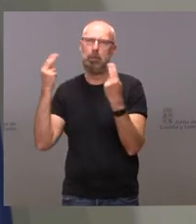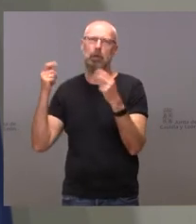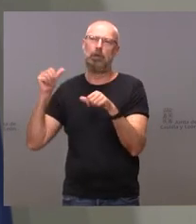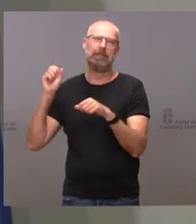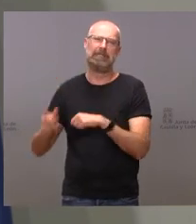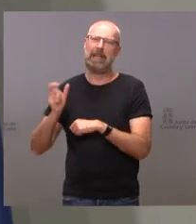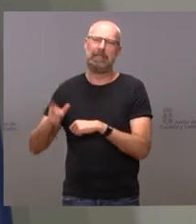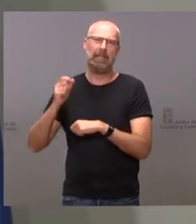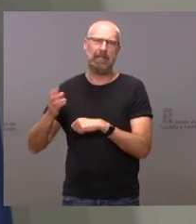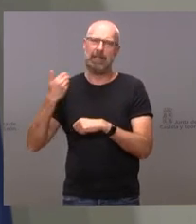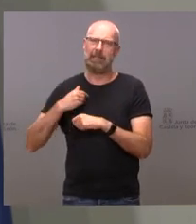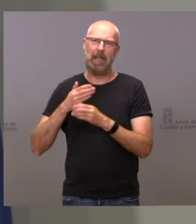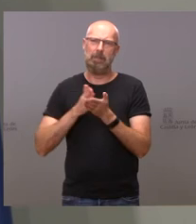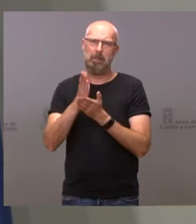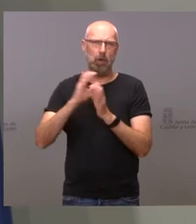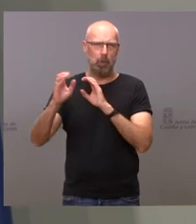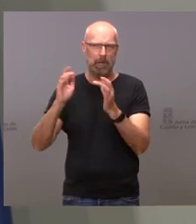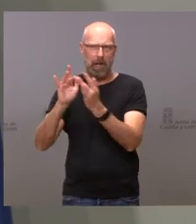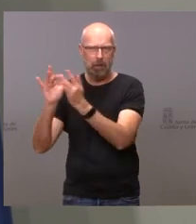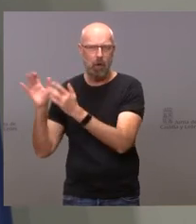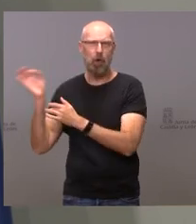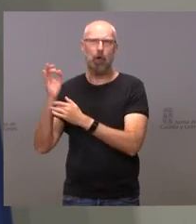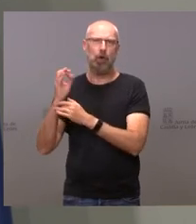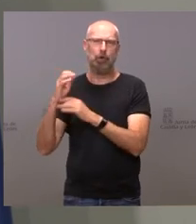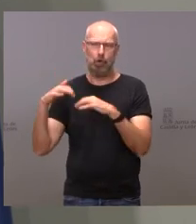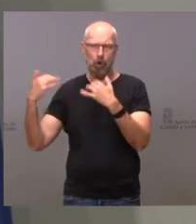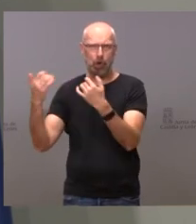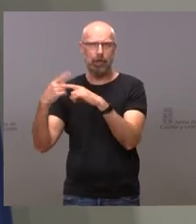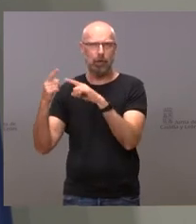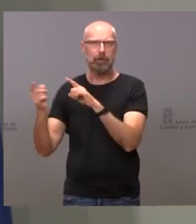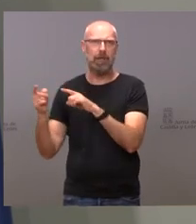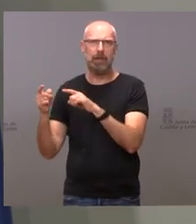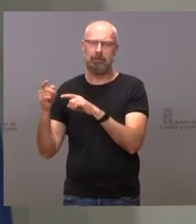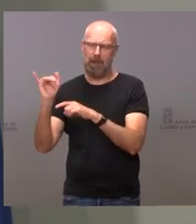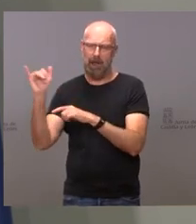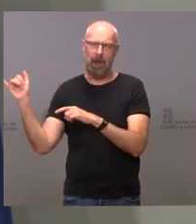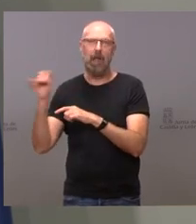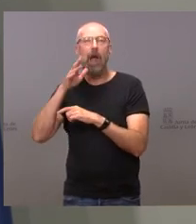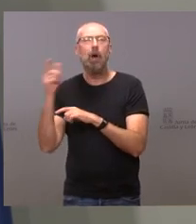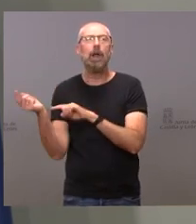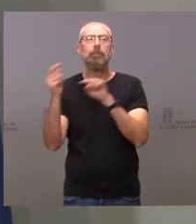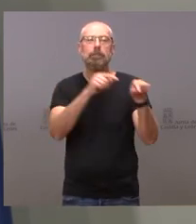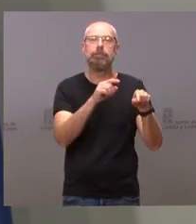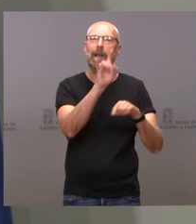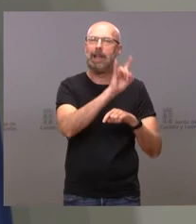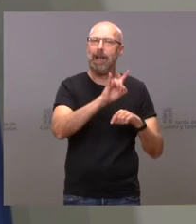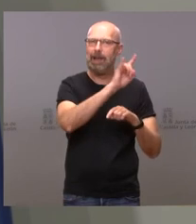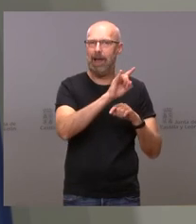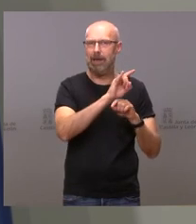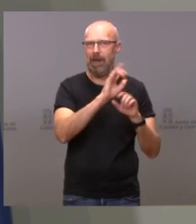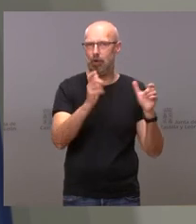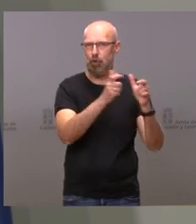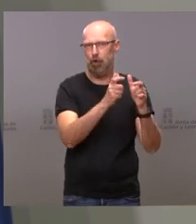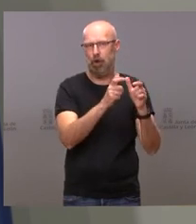las Cortes. Y le aseguro que dista mucho de estar escondida. Está en Canarias, está en el Consejo Interterritorial. Pero